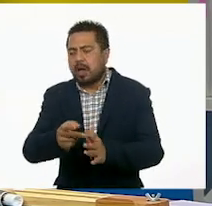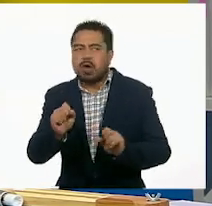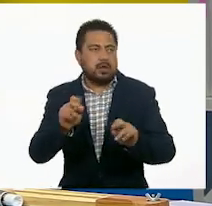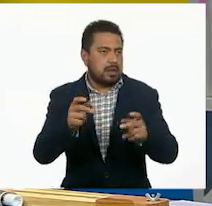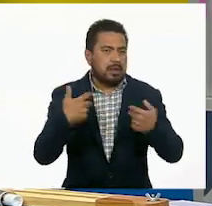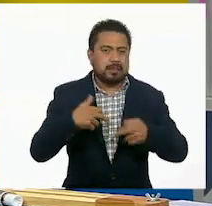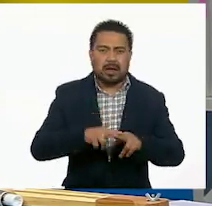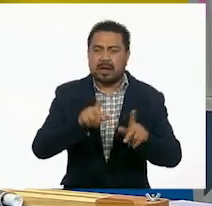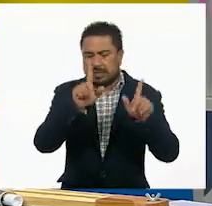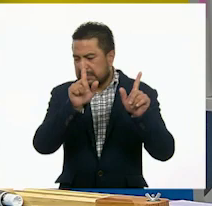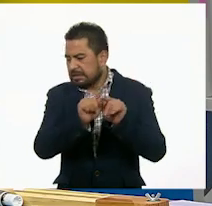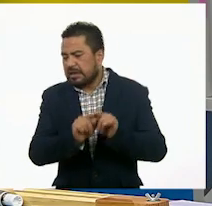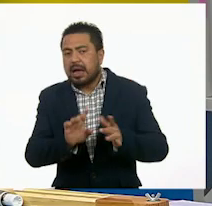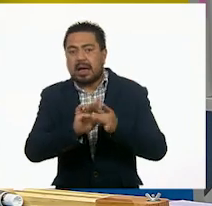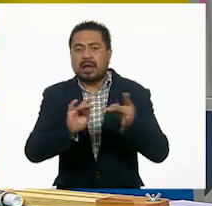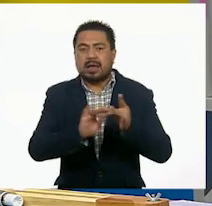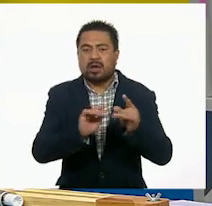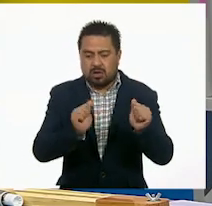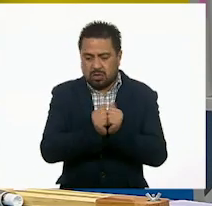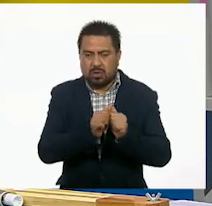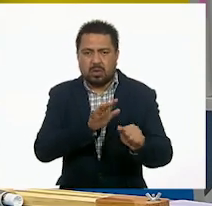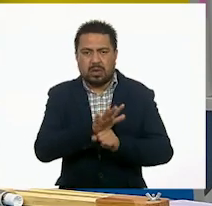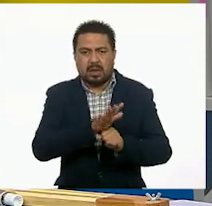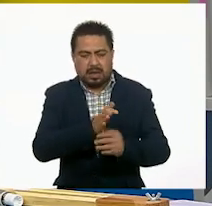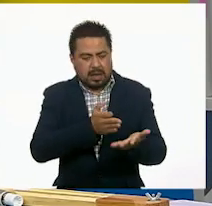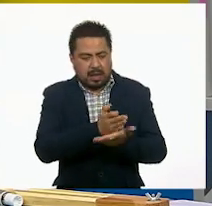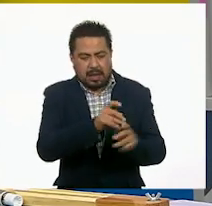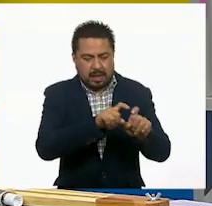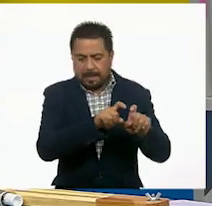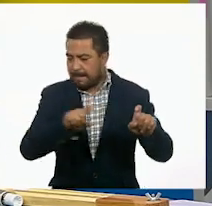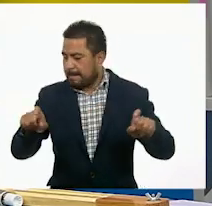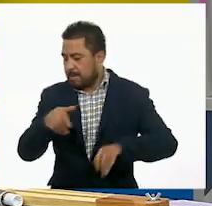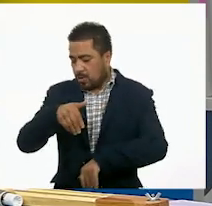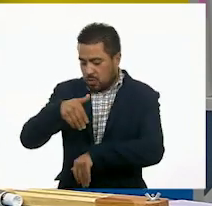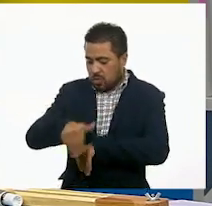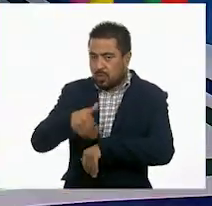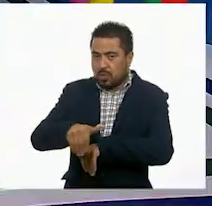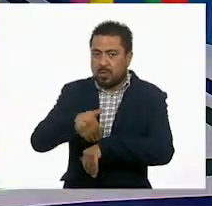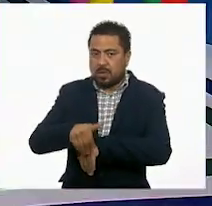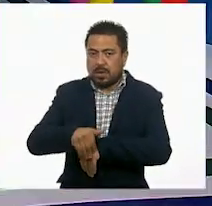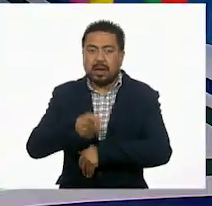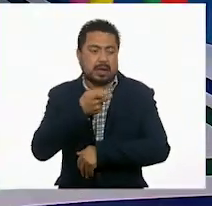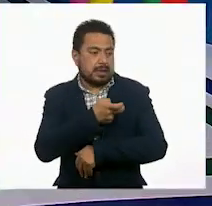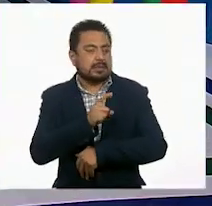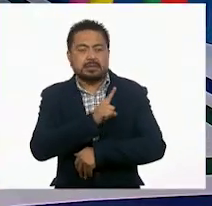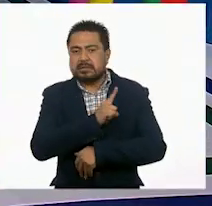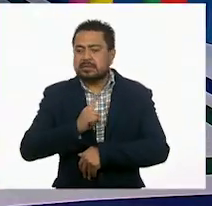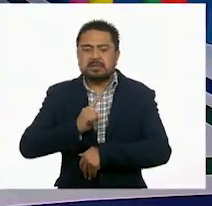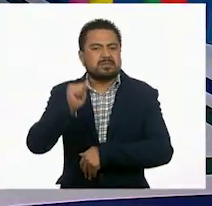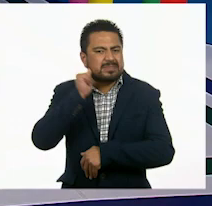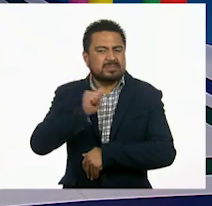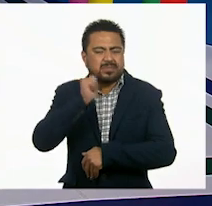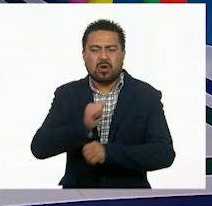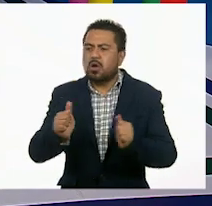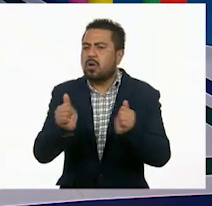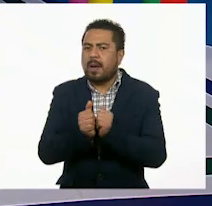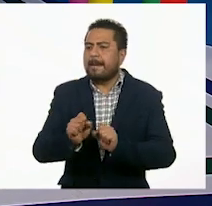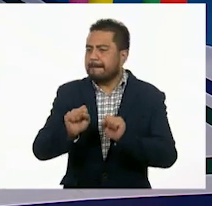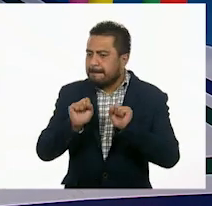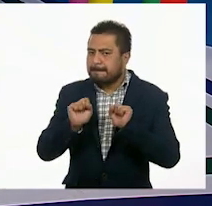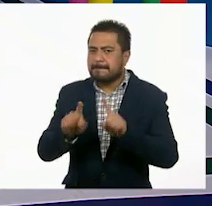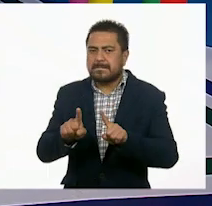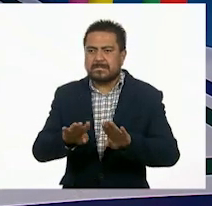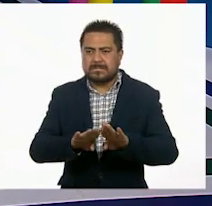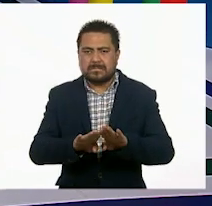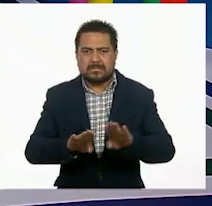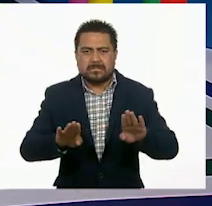Y en el caso concreto de una línea numérica, pues tiene que ser siempre con la misma